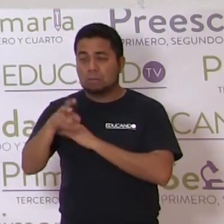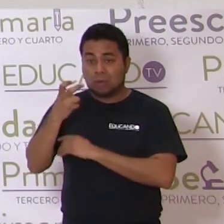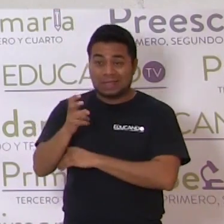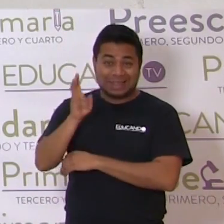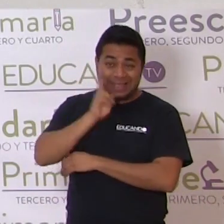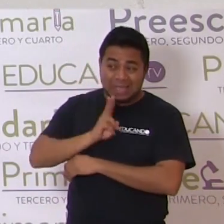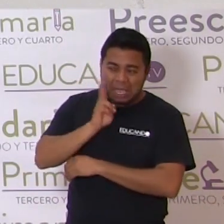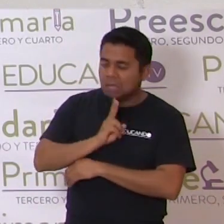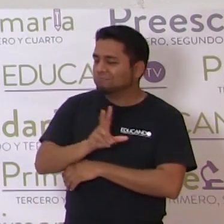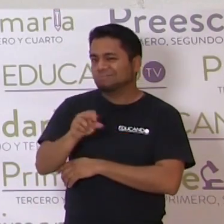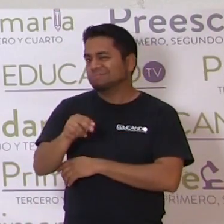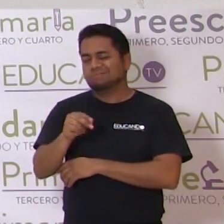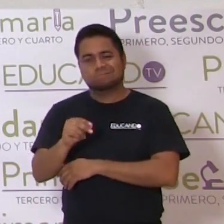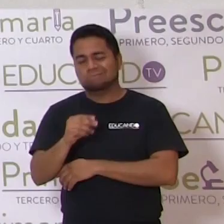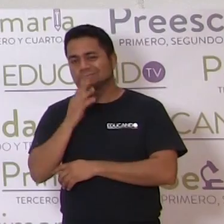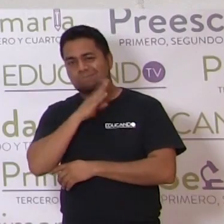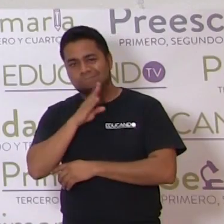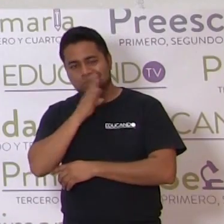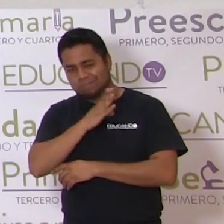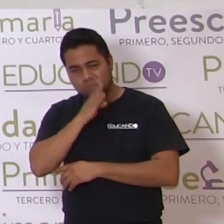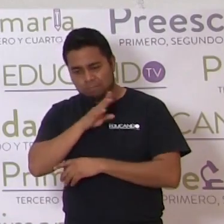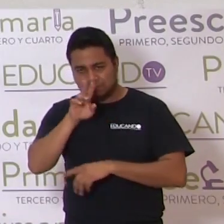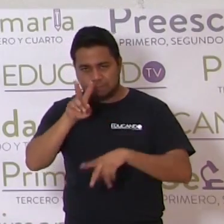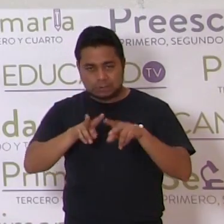de que la hipótesis no fue comprobable.